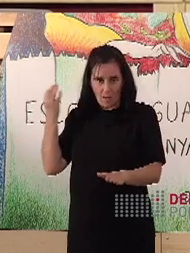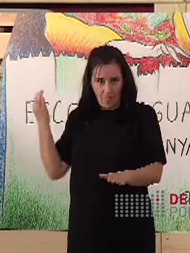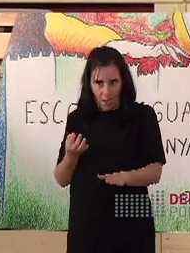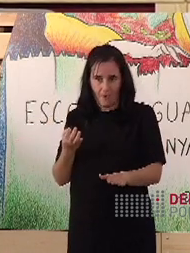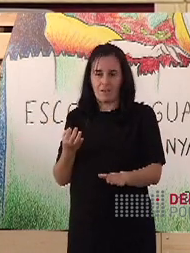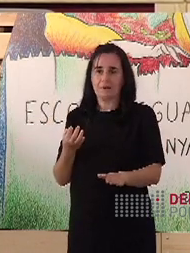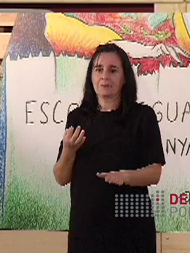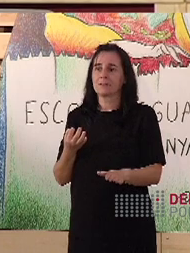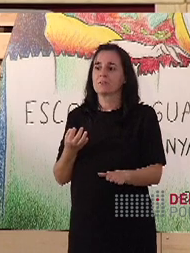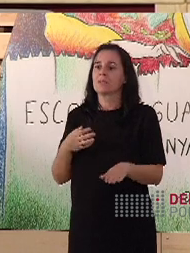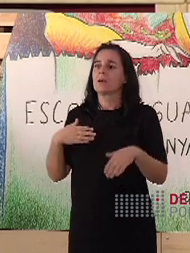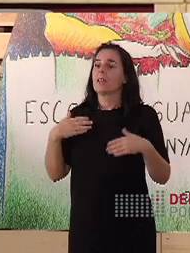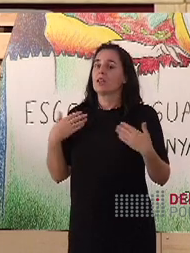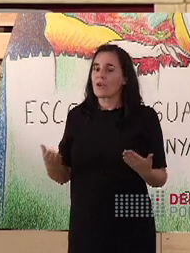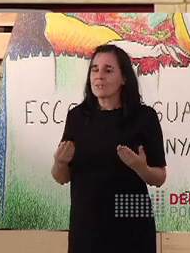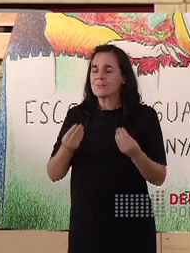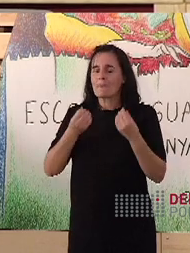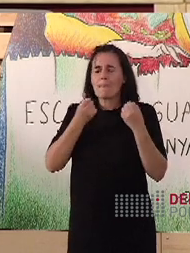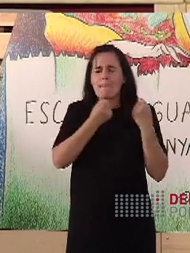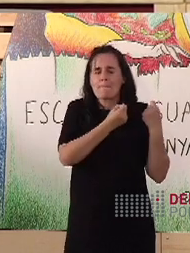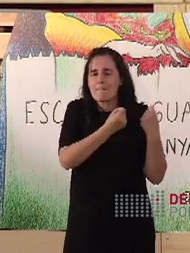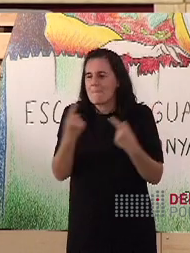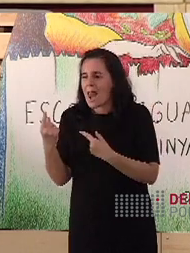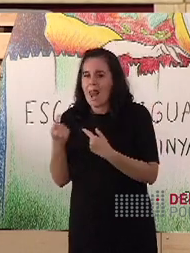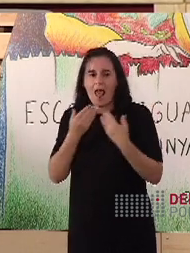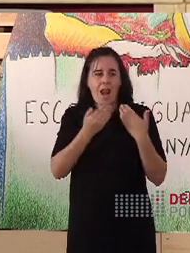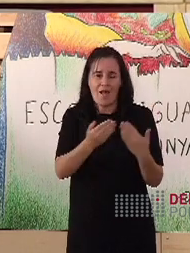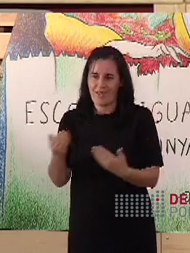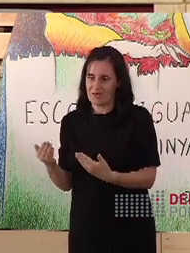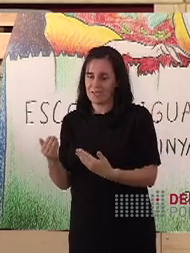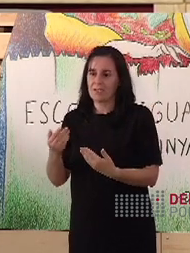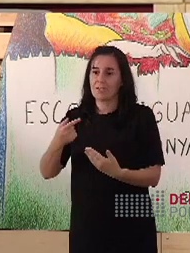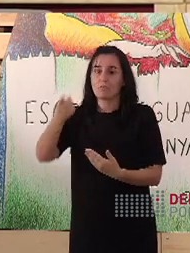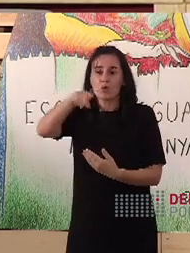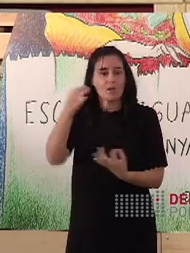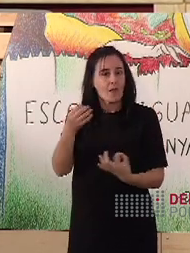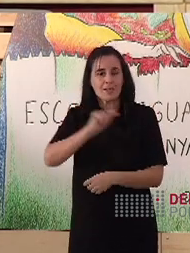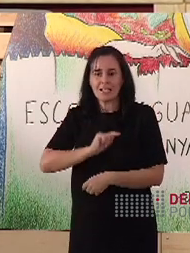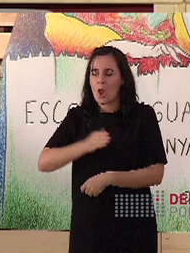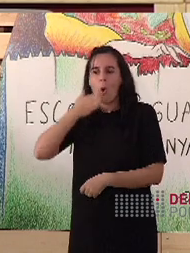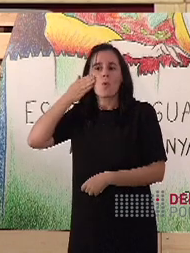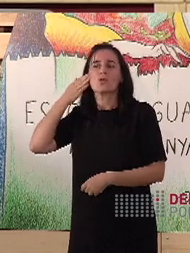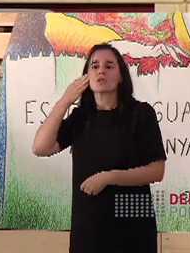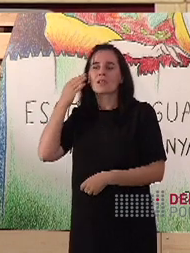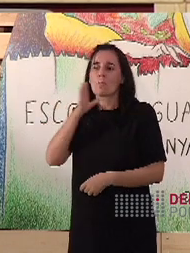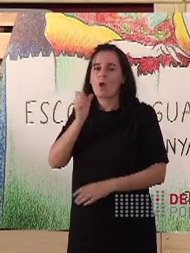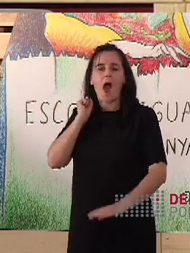facer. Así que miles de gracias e sintámonos orgullosas